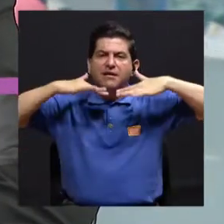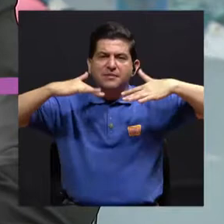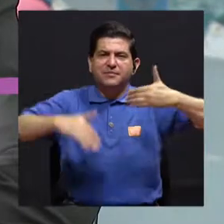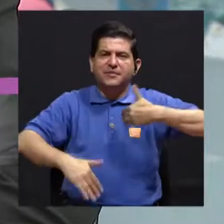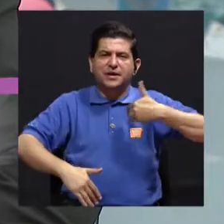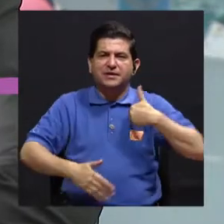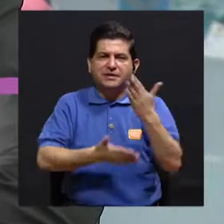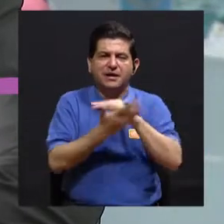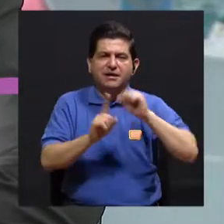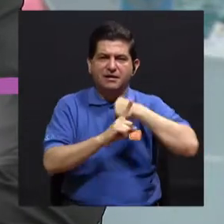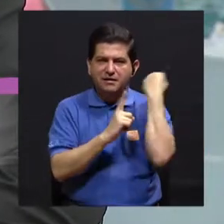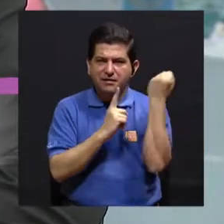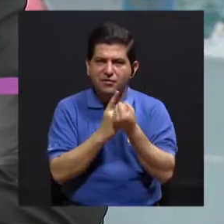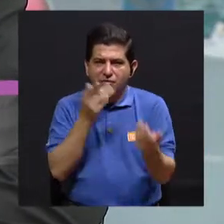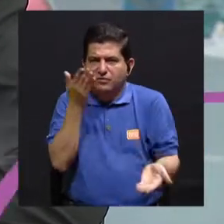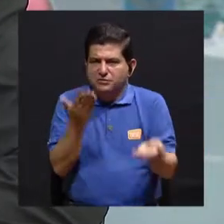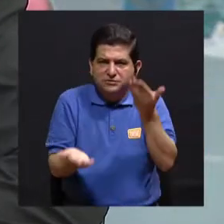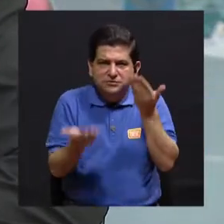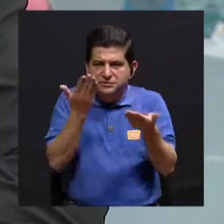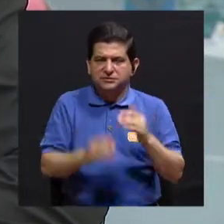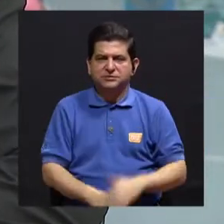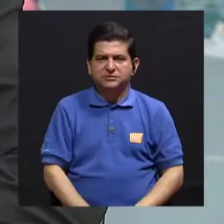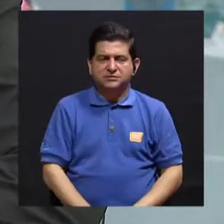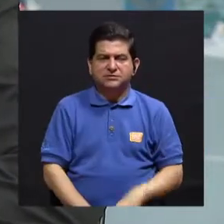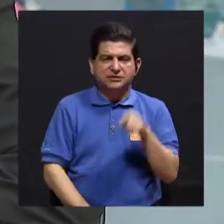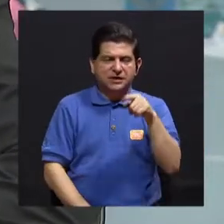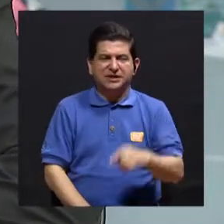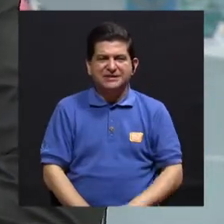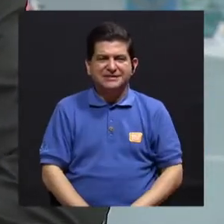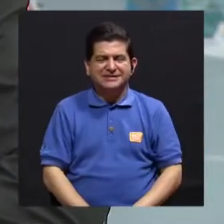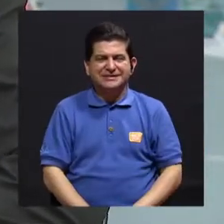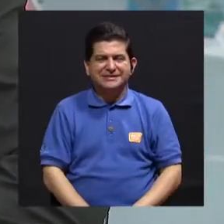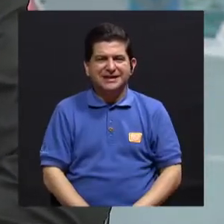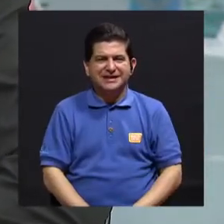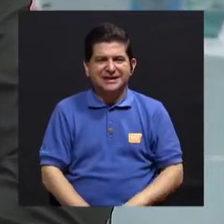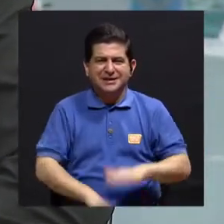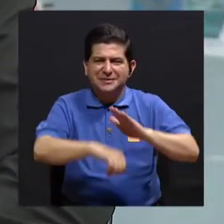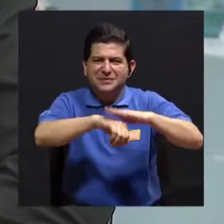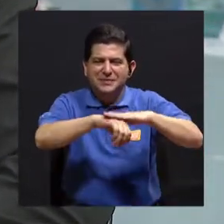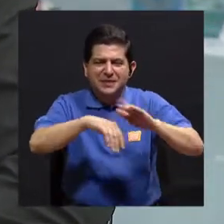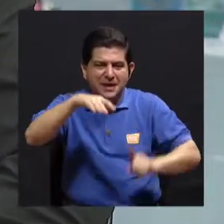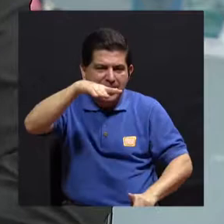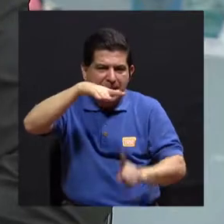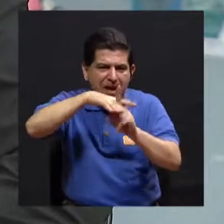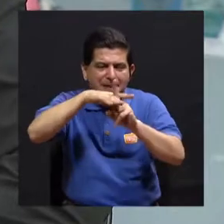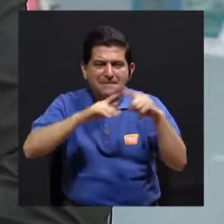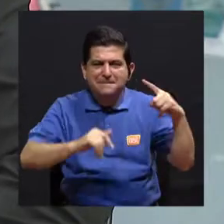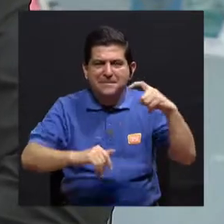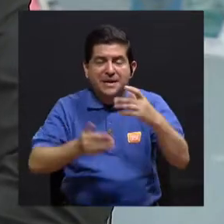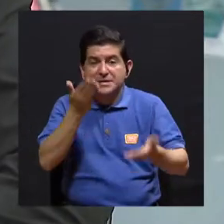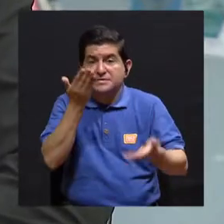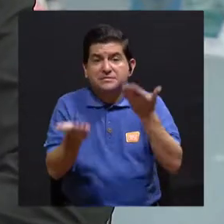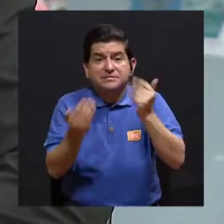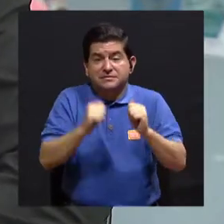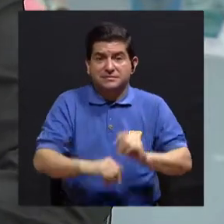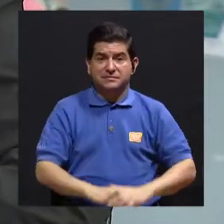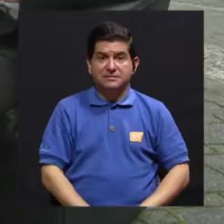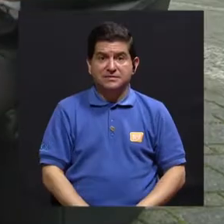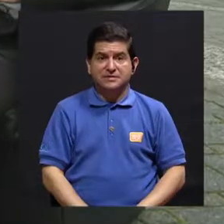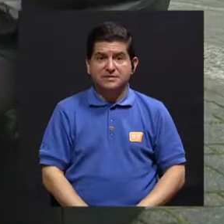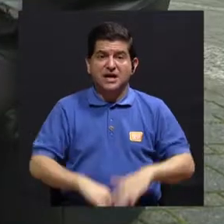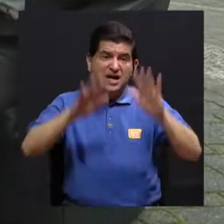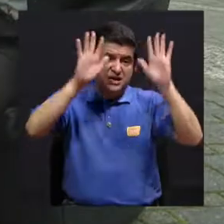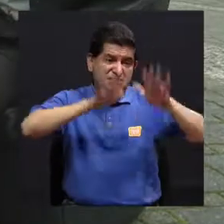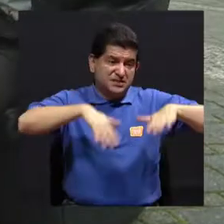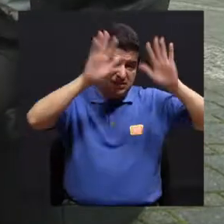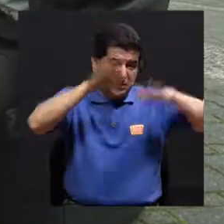ambiental existen algunas condiciones que propicien la aparición de estos parásitos, como pueden ser, qué sé yo, que